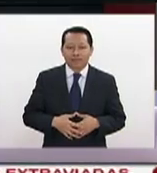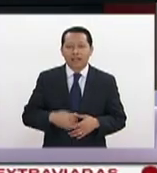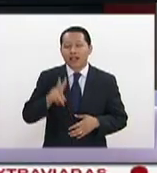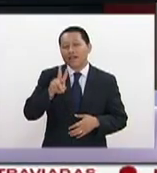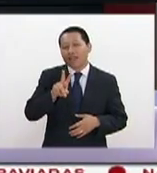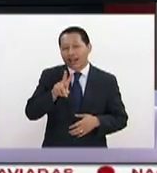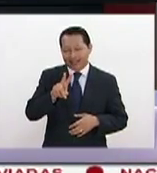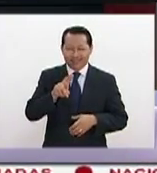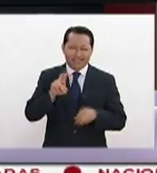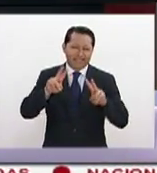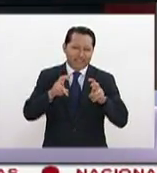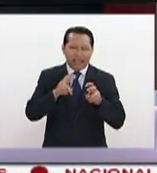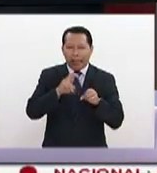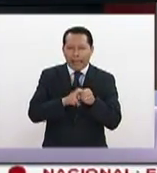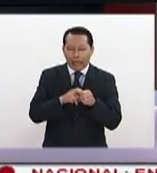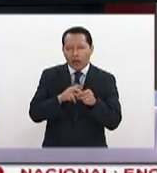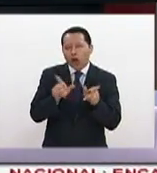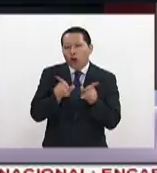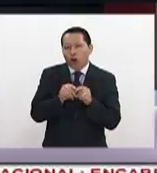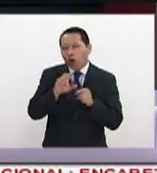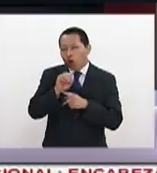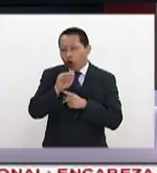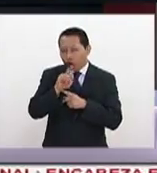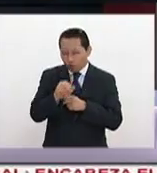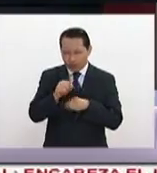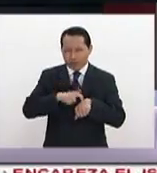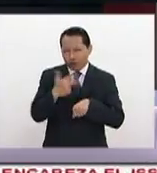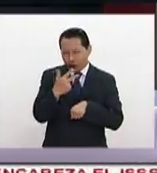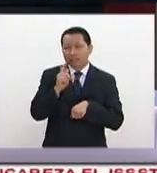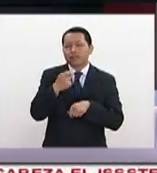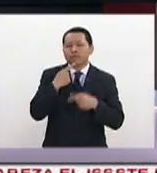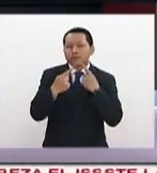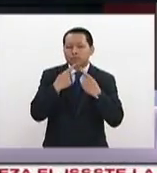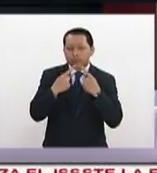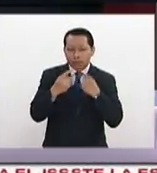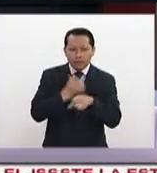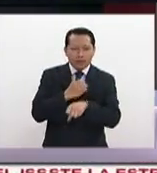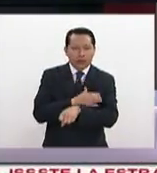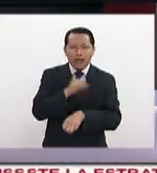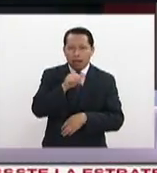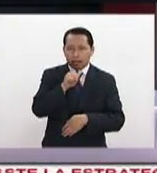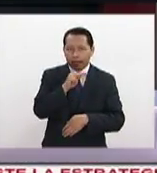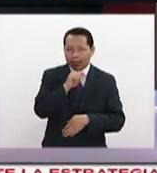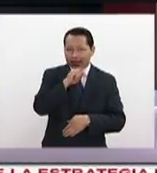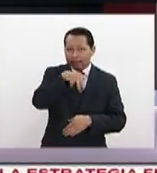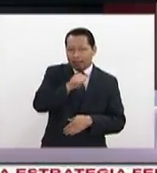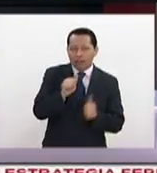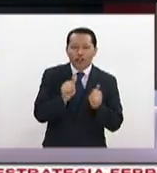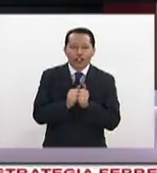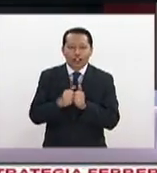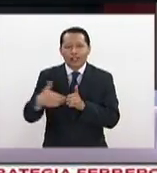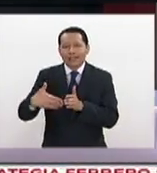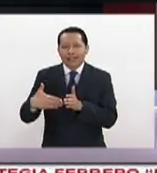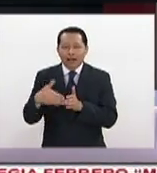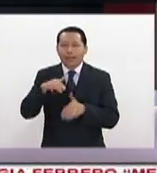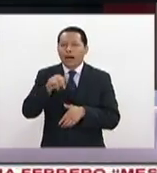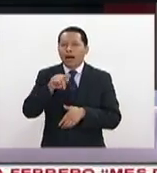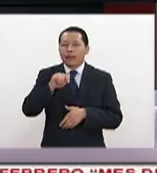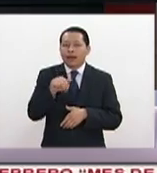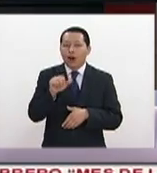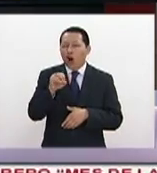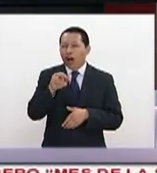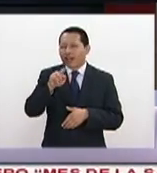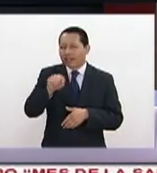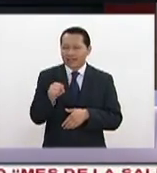Viernes de En Corto, en punto de las 8 de la noche, le invito a que vea usted esta conversación que tuvo mi compañera Ana Cristina Olvera con la chef Marta Ortiz. Aquí